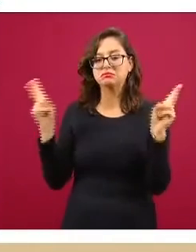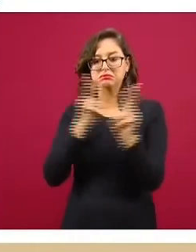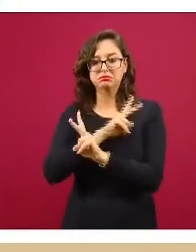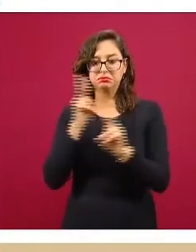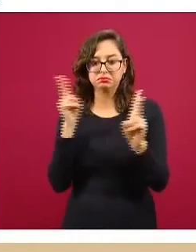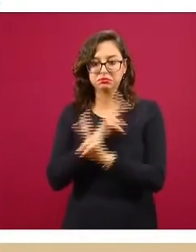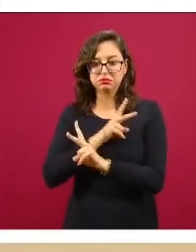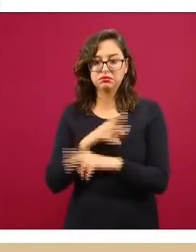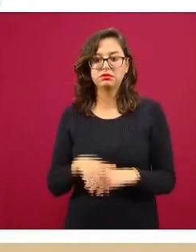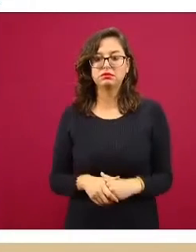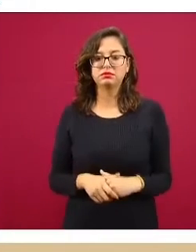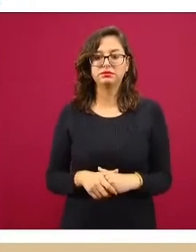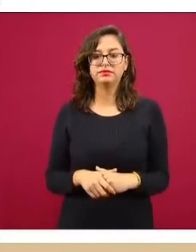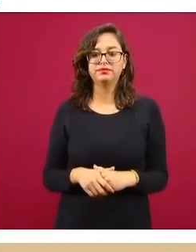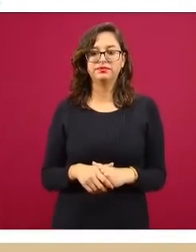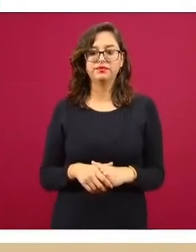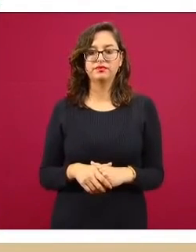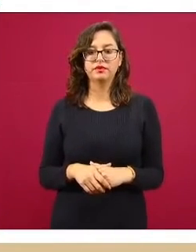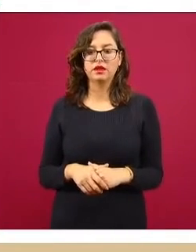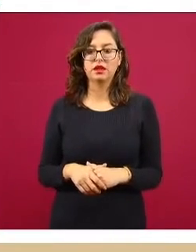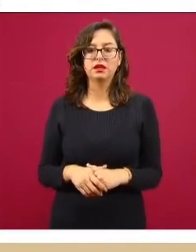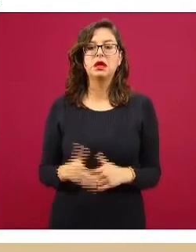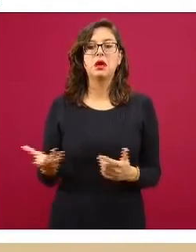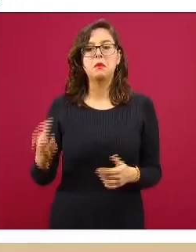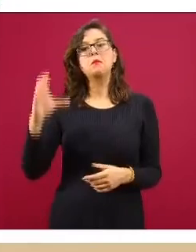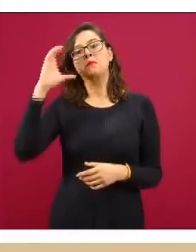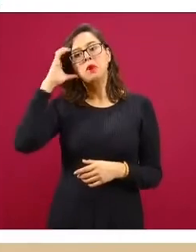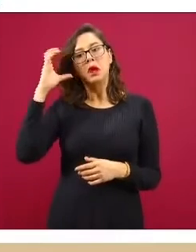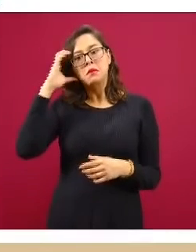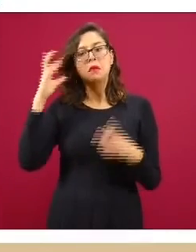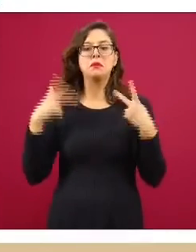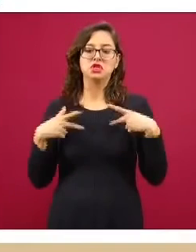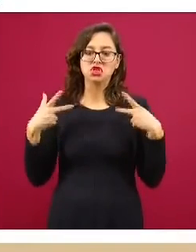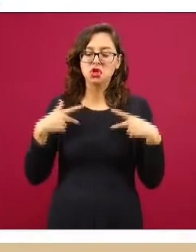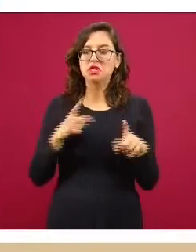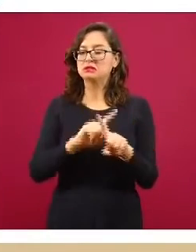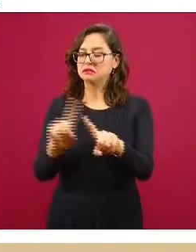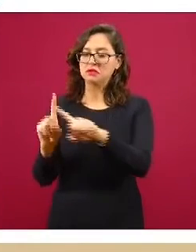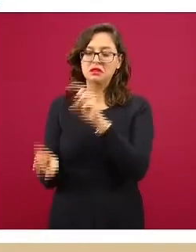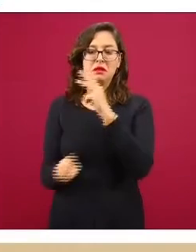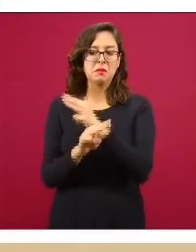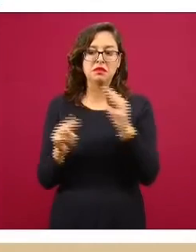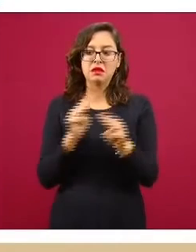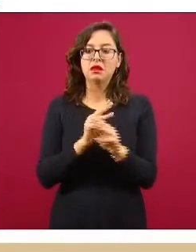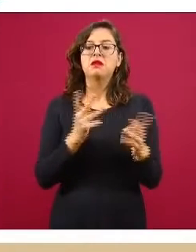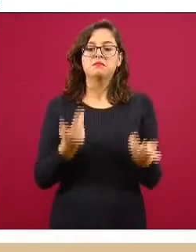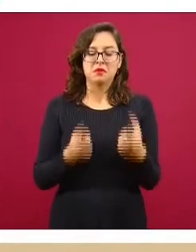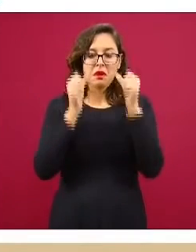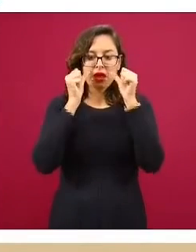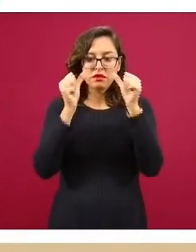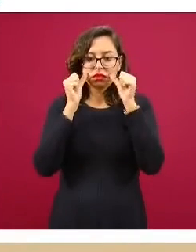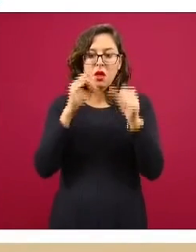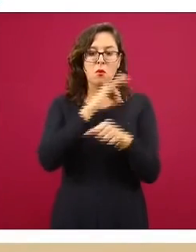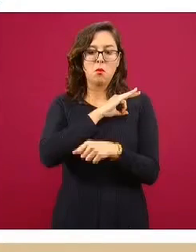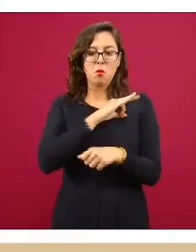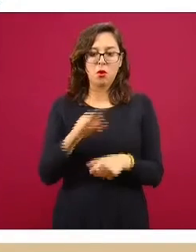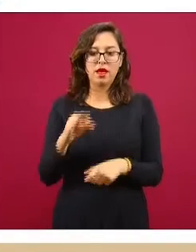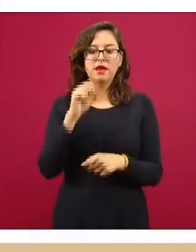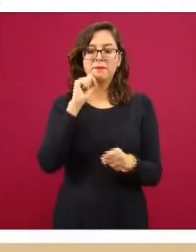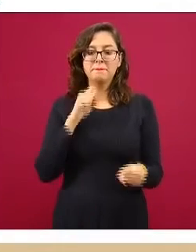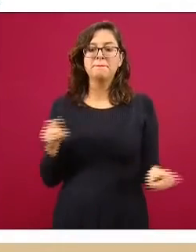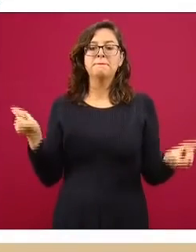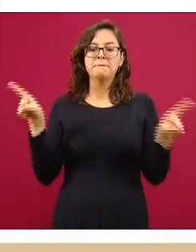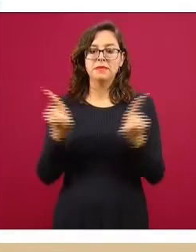Esas son camas que tienen personal, equipo y que están listas para atender pacientes con enfermedades críticos. Y también